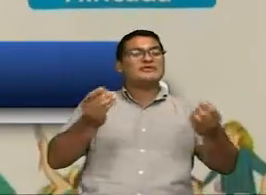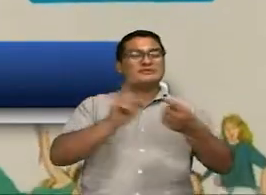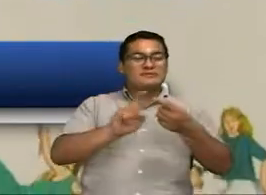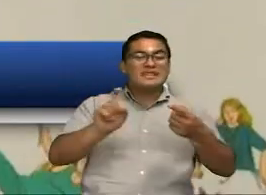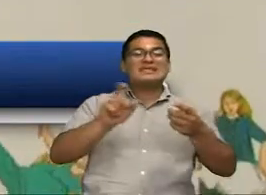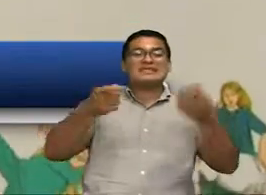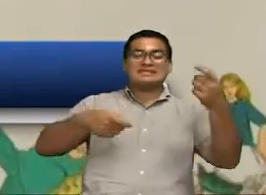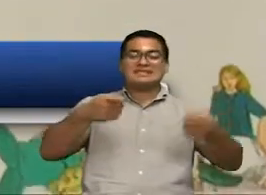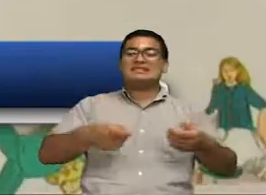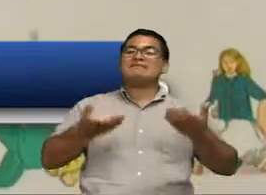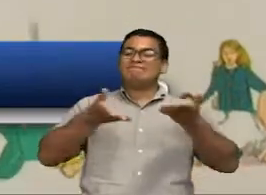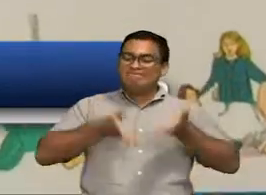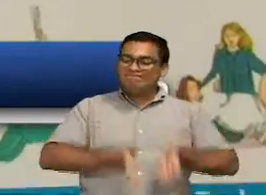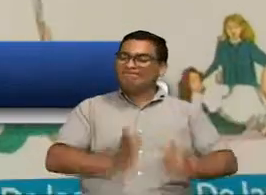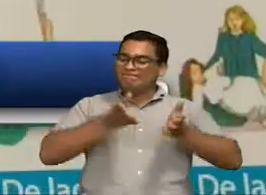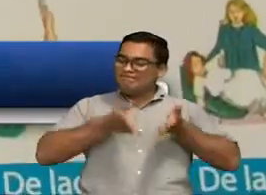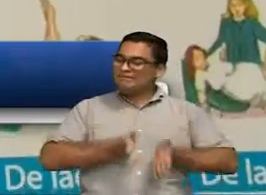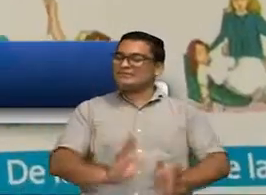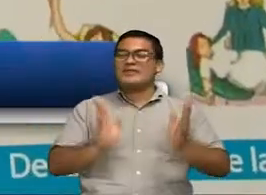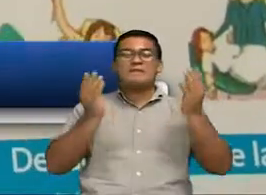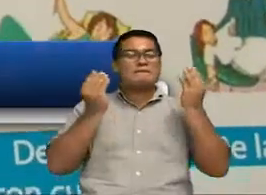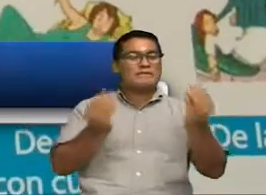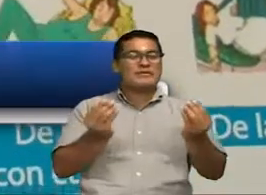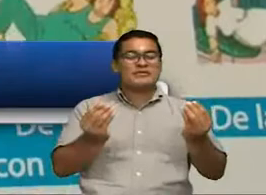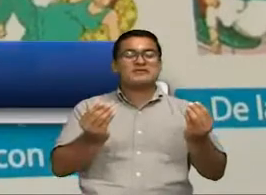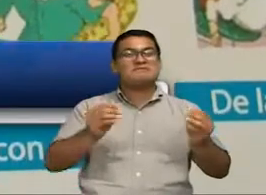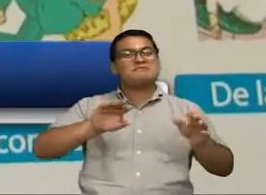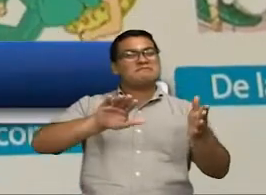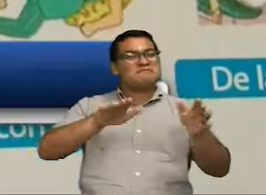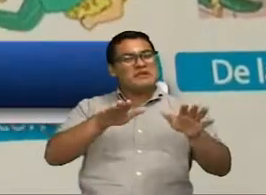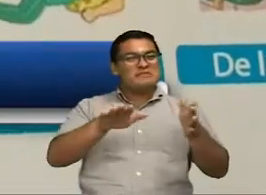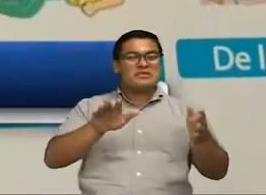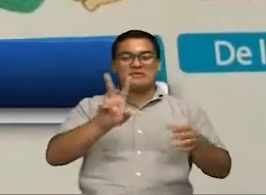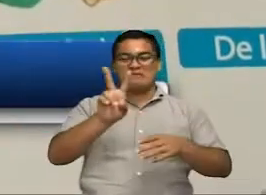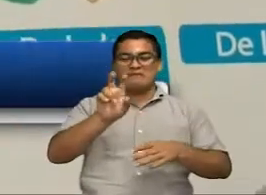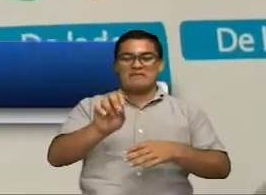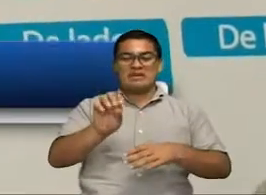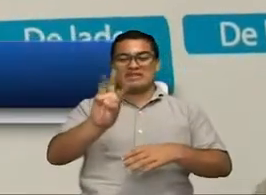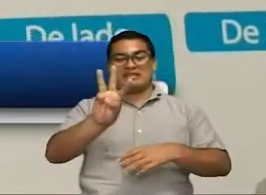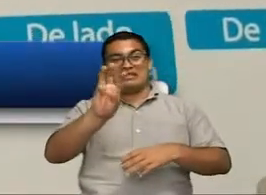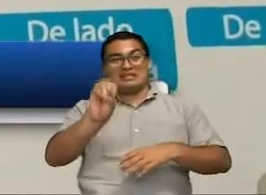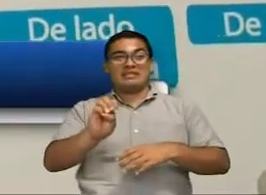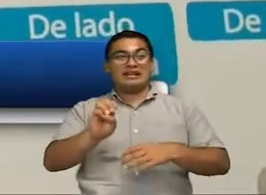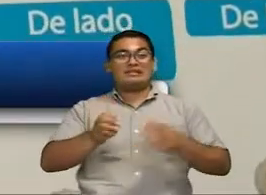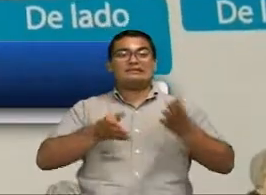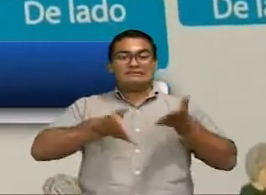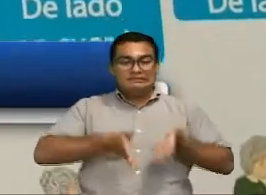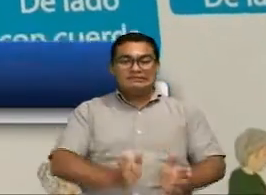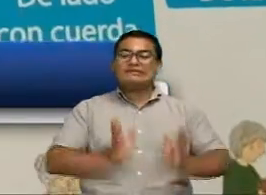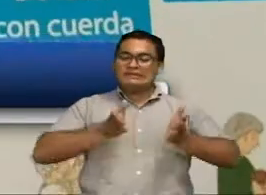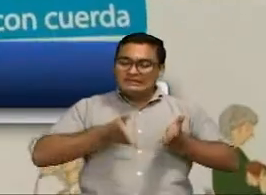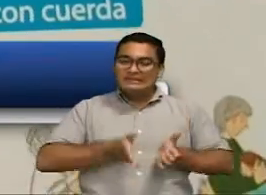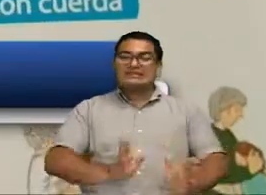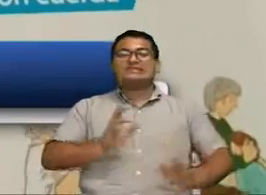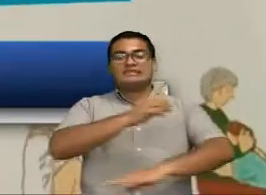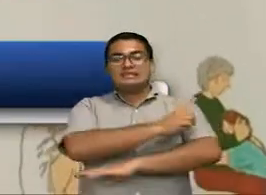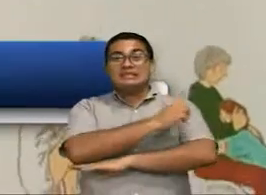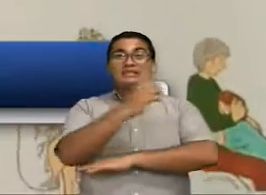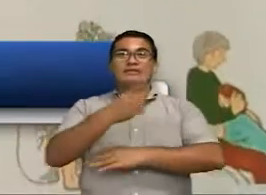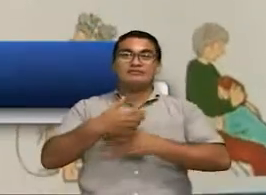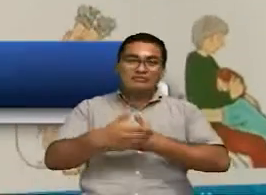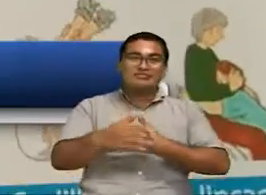nacimientos y más o menos andamos entre 20 y 30 nacimientos por día. ¿Será por la Navidad, fin de año?